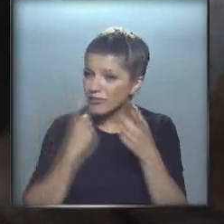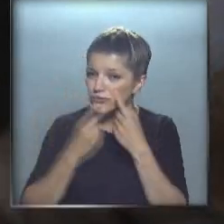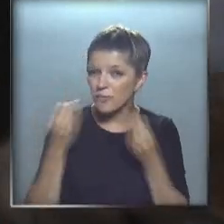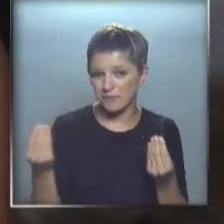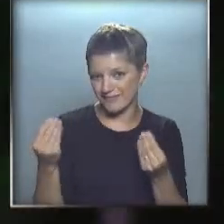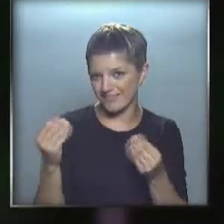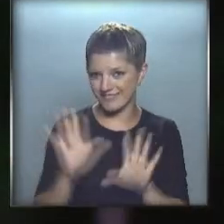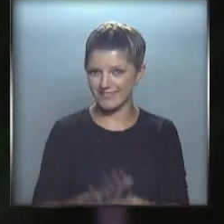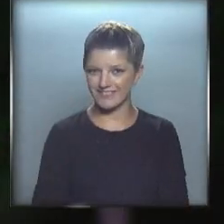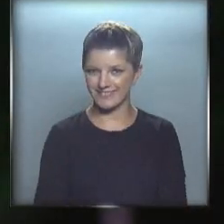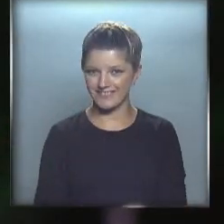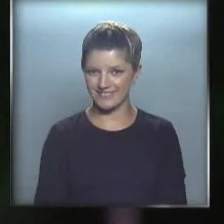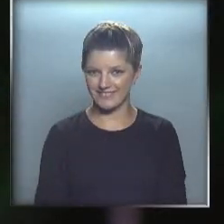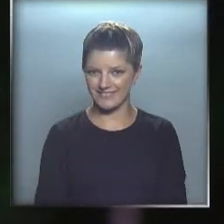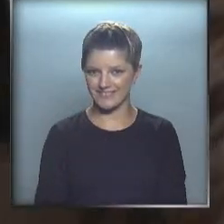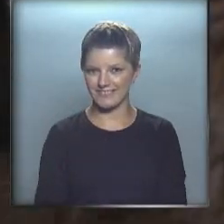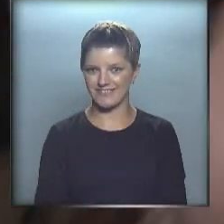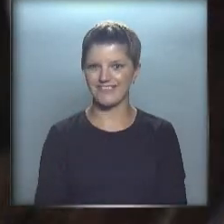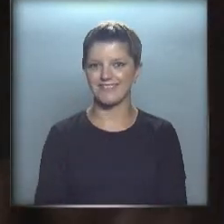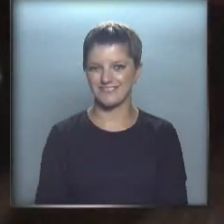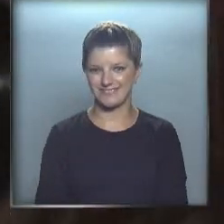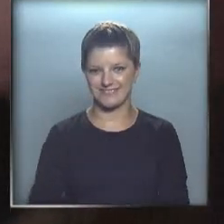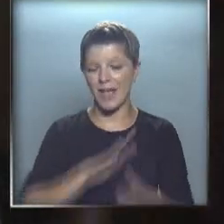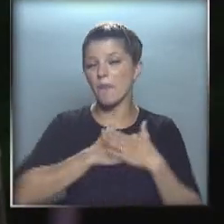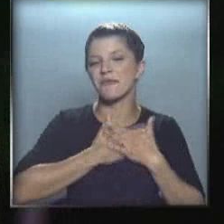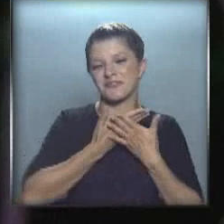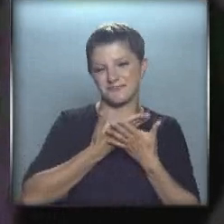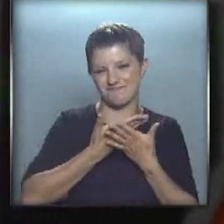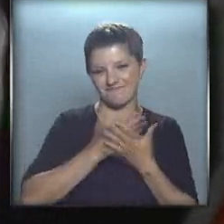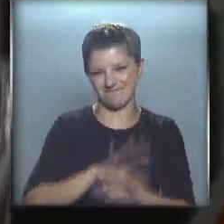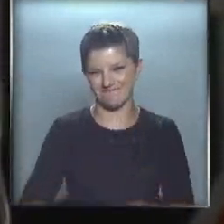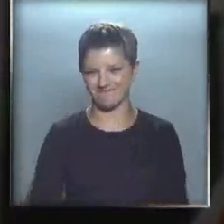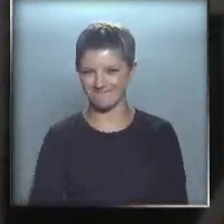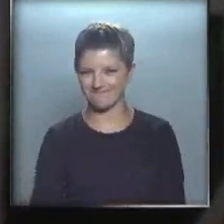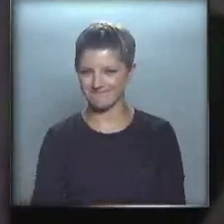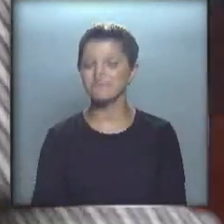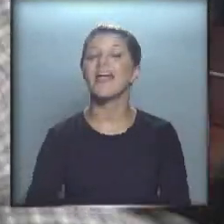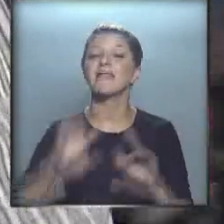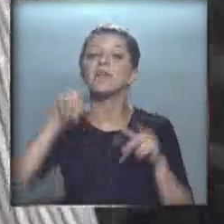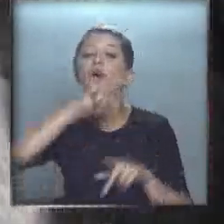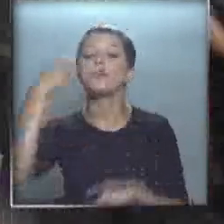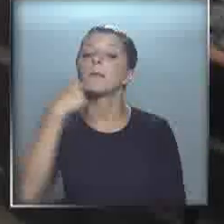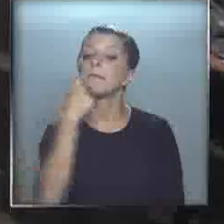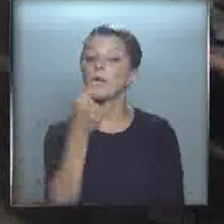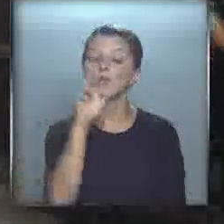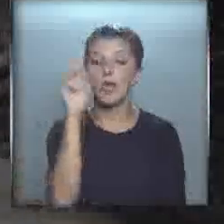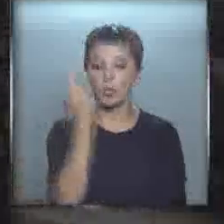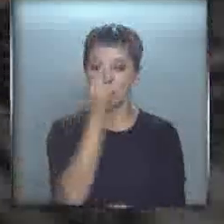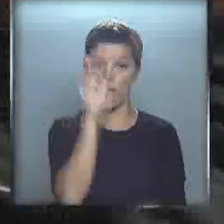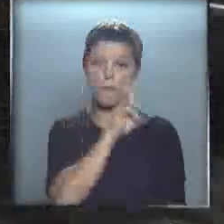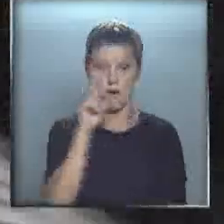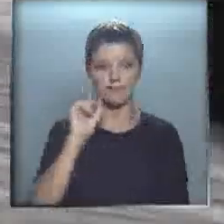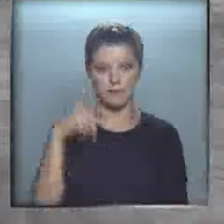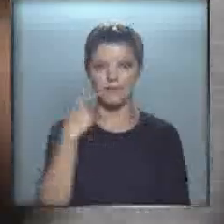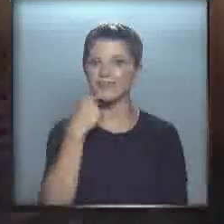dramatismo? ¿Ya hiciste pósters? Amor. Amor. También tenemos otra pregunta acá, una señorita. Dale. Que también subió.